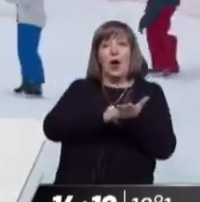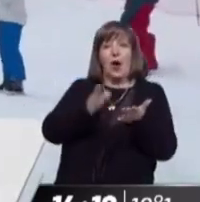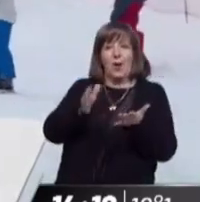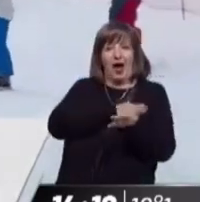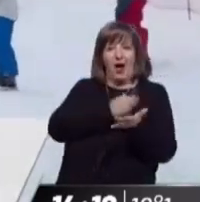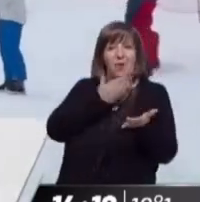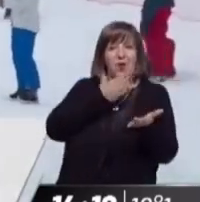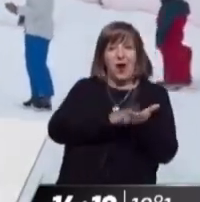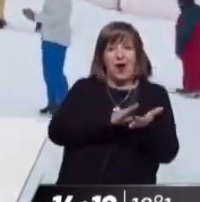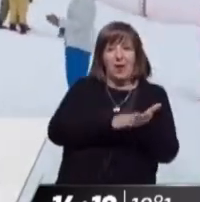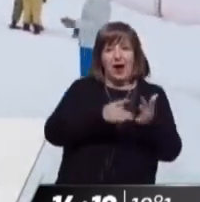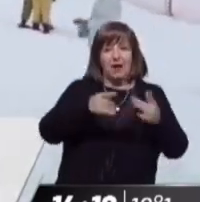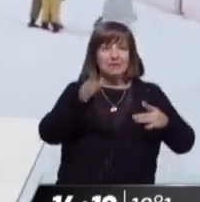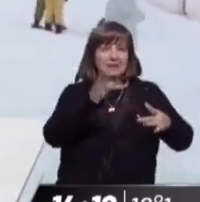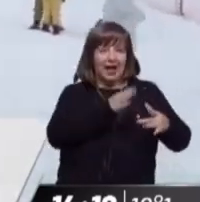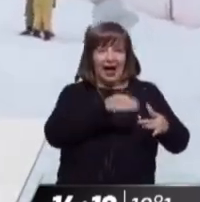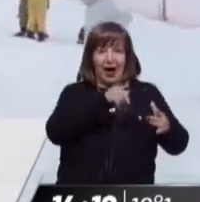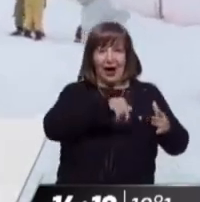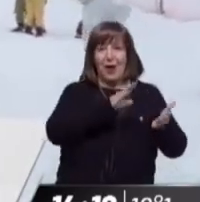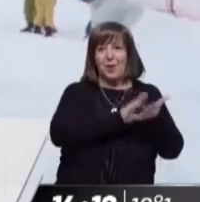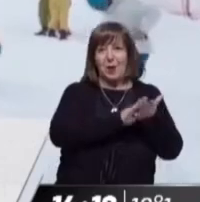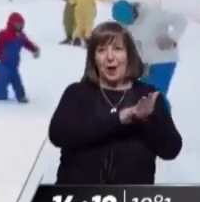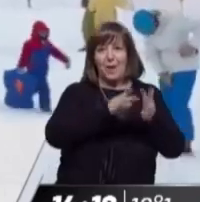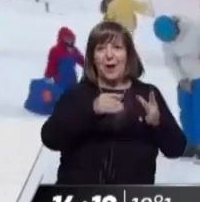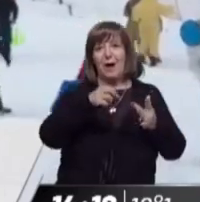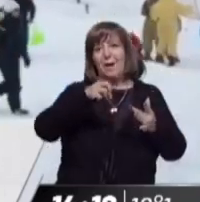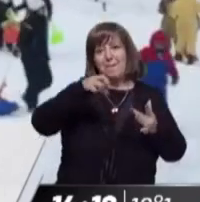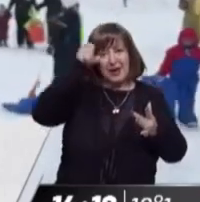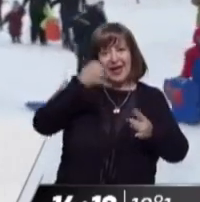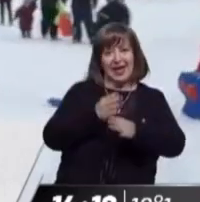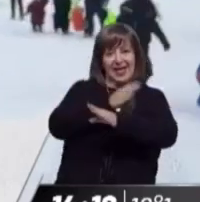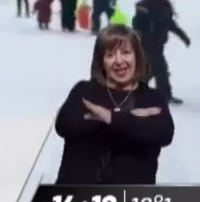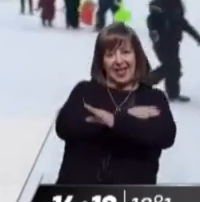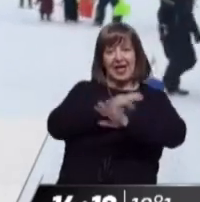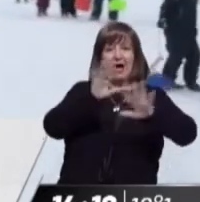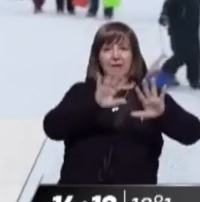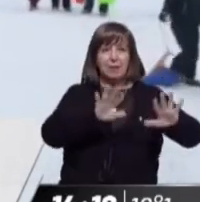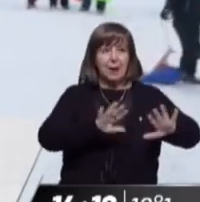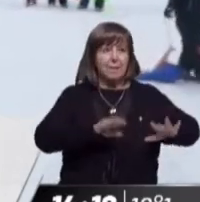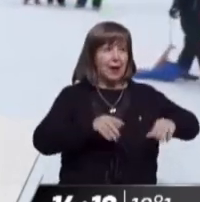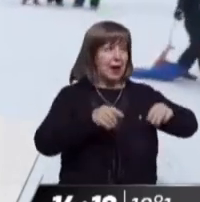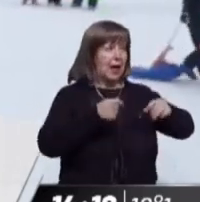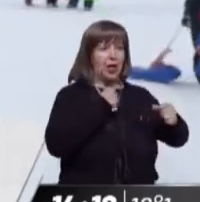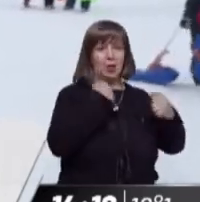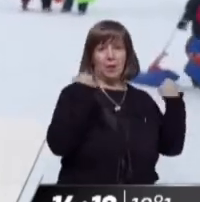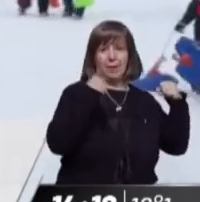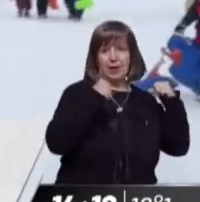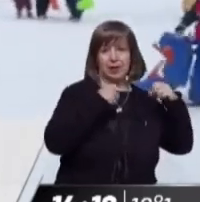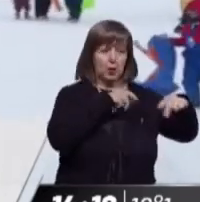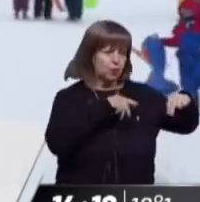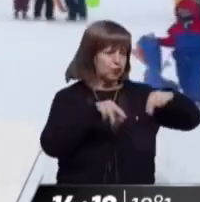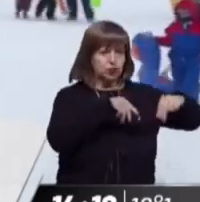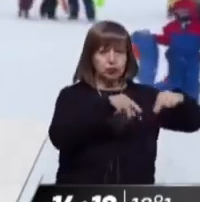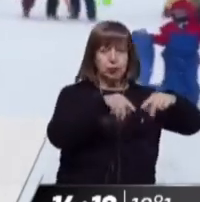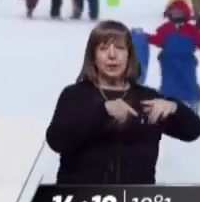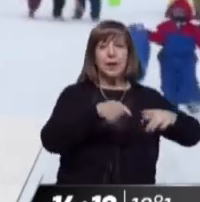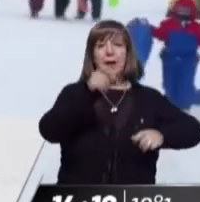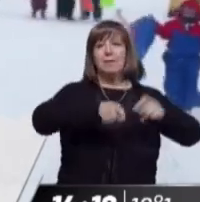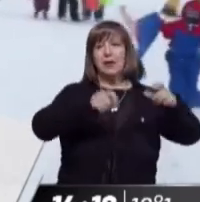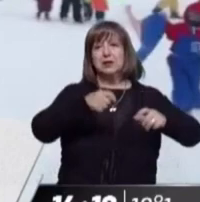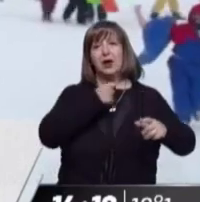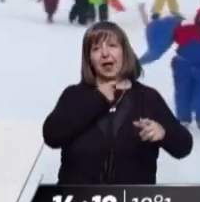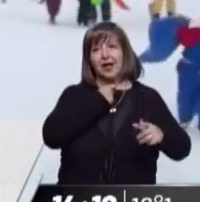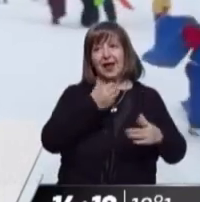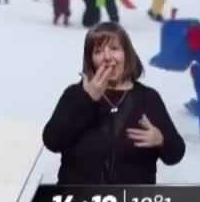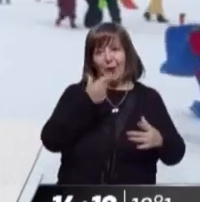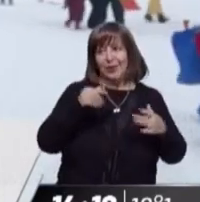sorpresa de tener estas nevadas tan tempranas y quisimos aprovecharlas para nosotros empezar a trabajar, obviamente, y para que la gente pueda aprovechar el